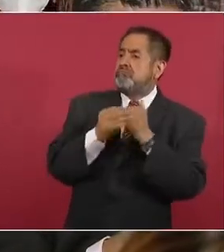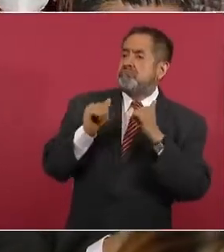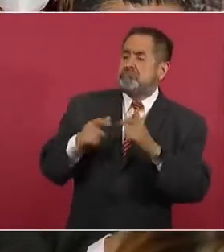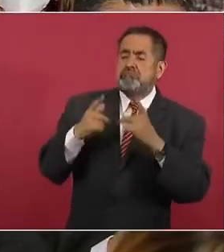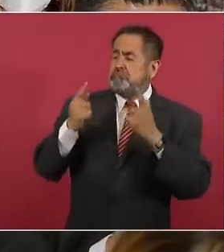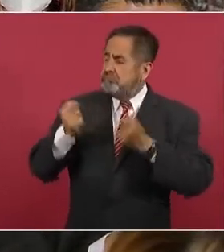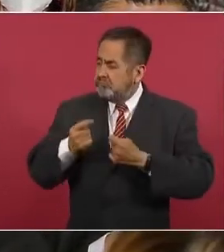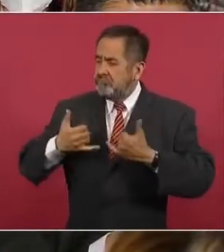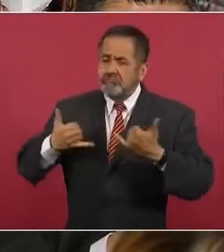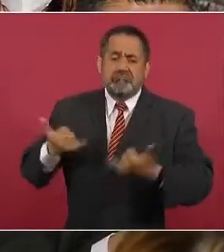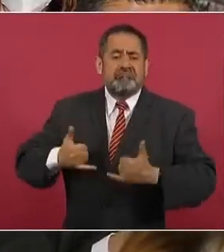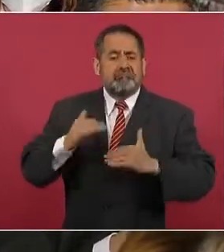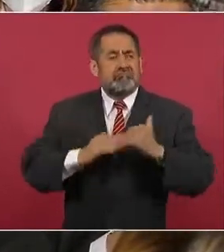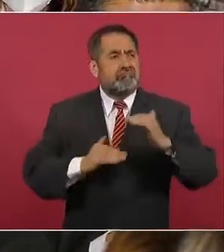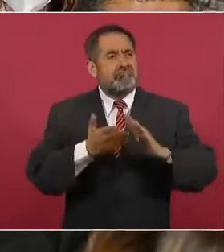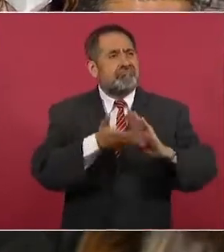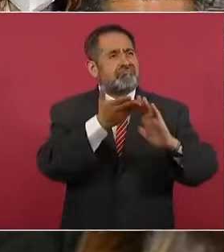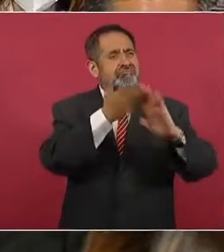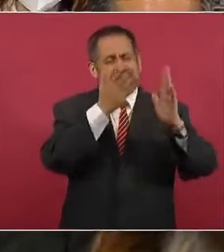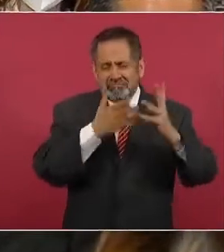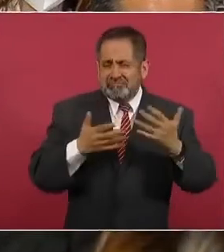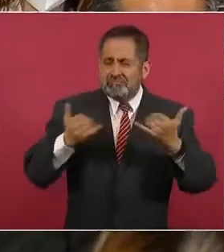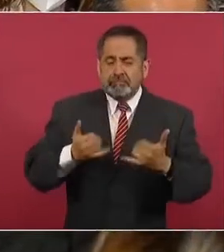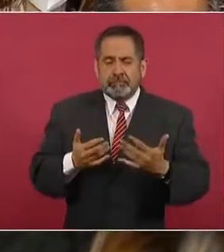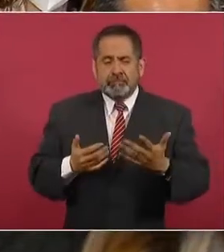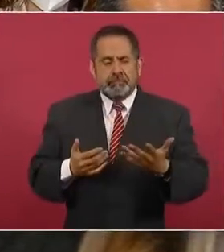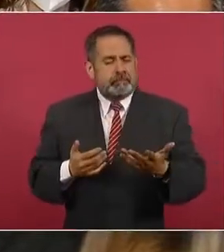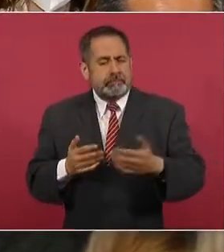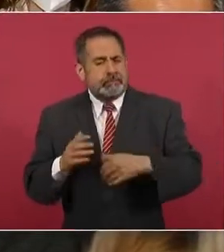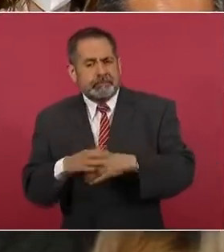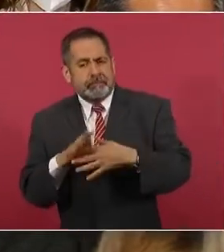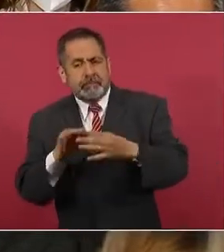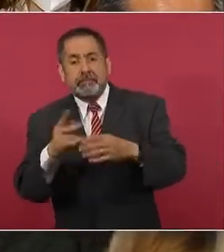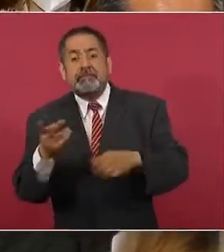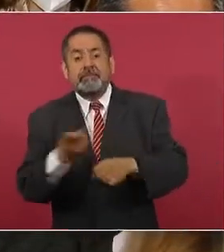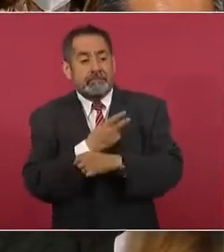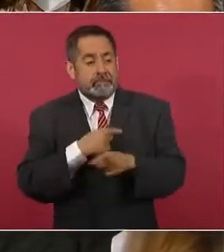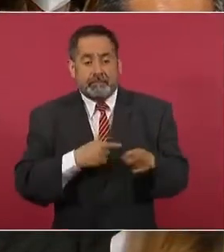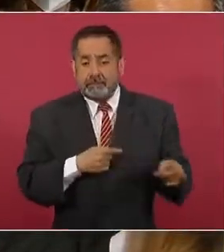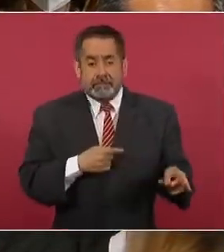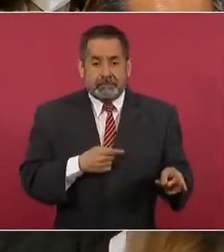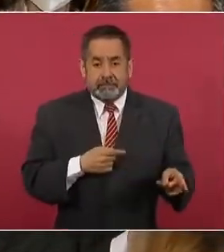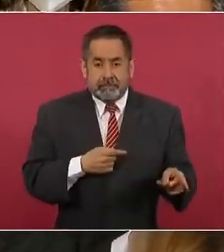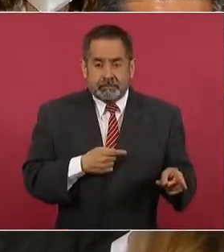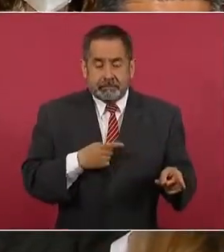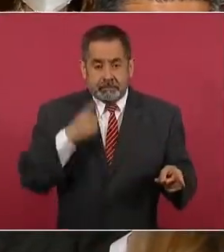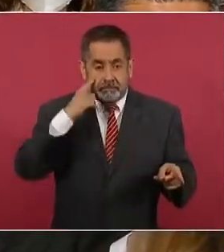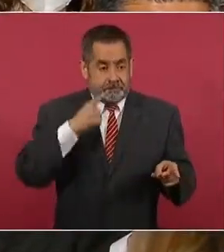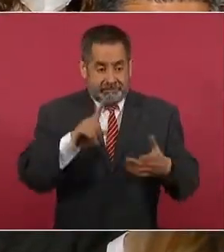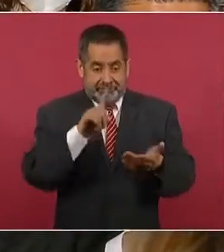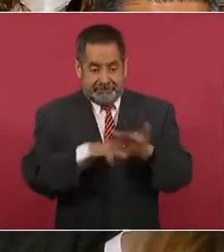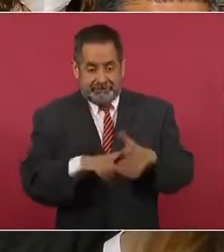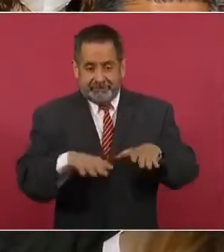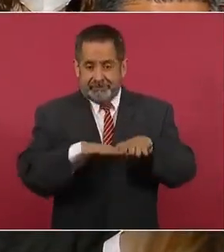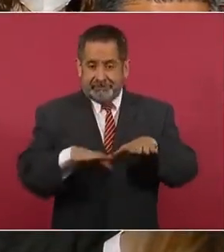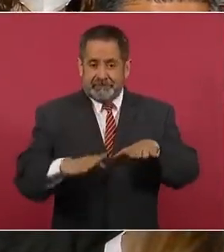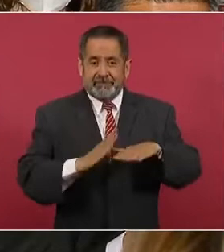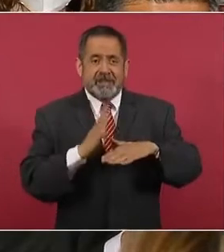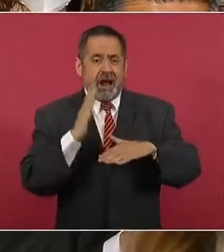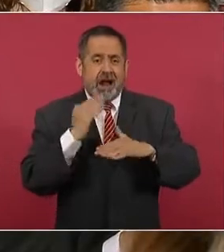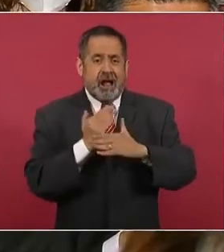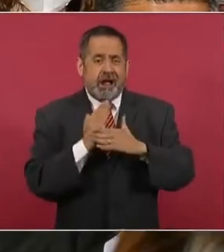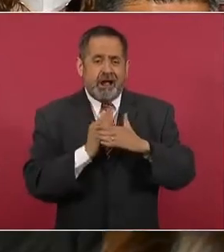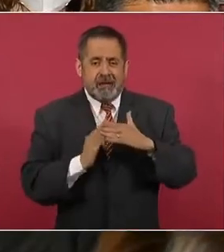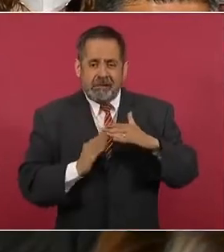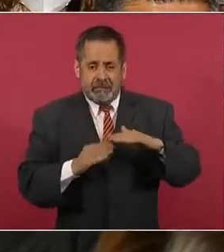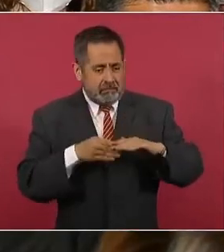construir. ¿Por qué traigo todo esto a colación? Porque si algo pasa aquí, porque la fractura ya va hacia arriba, va a